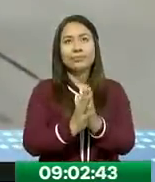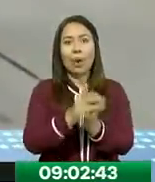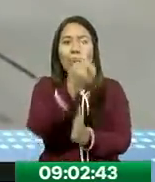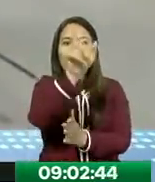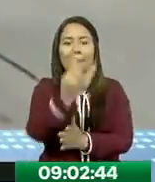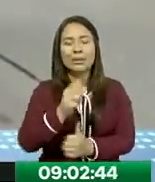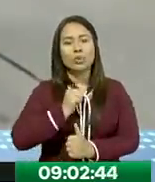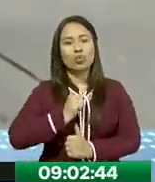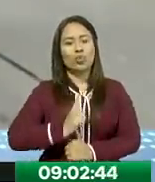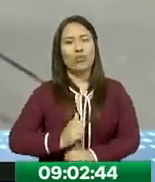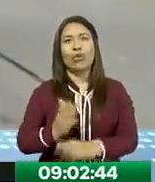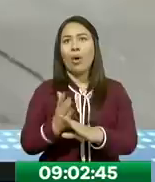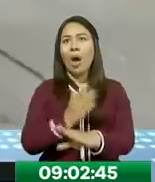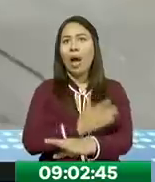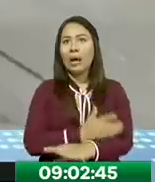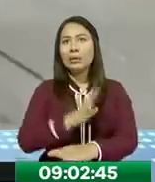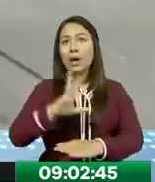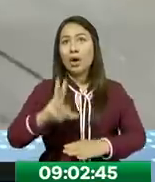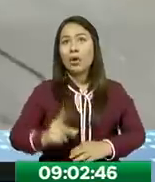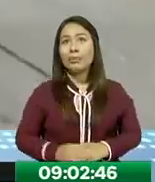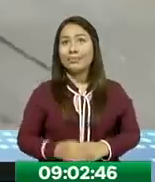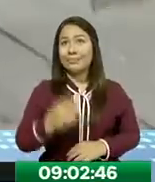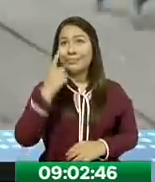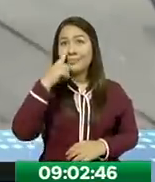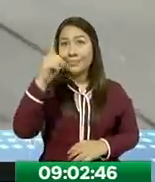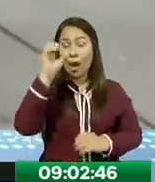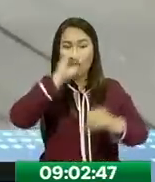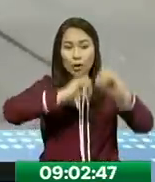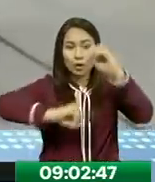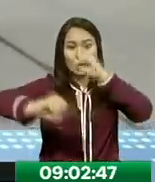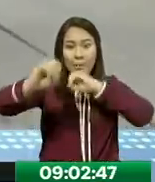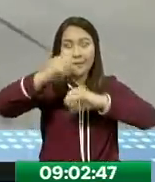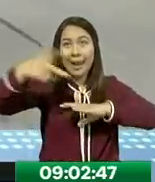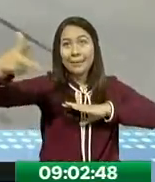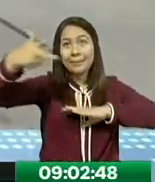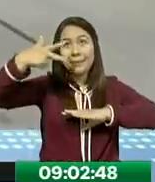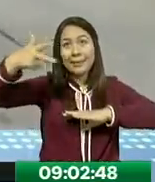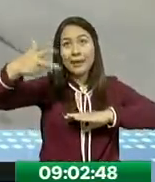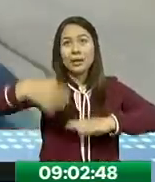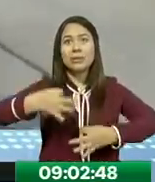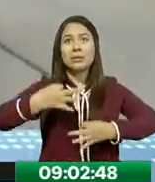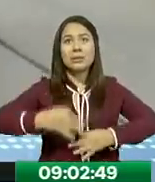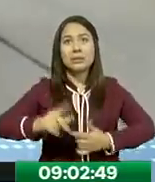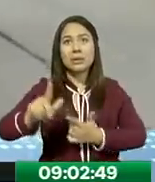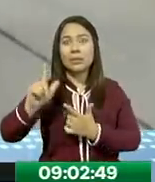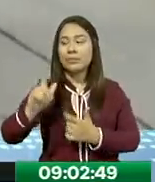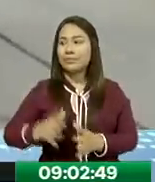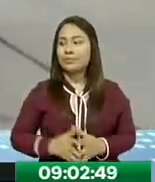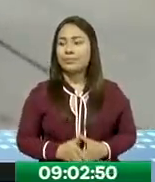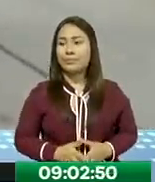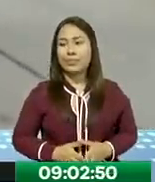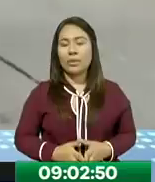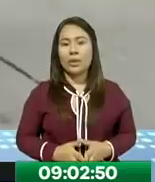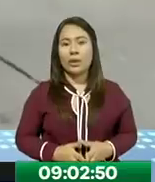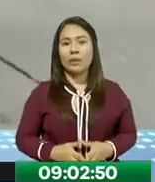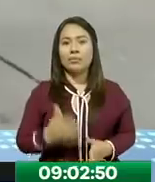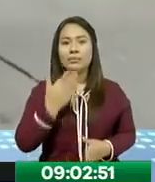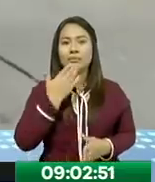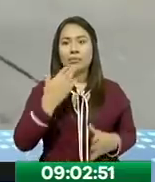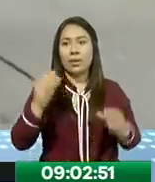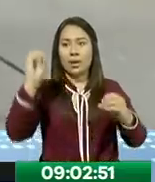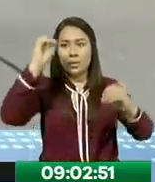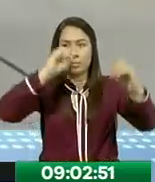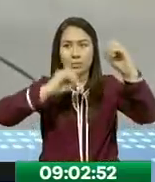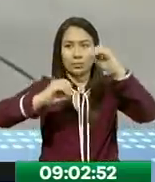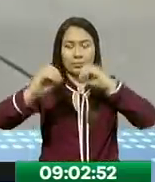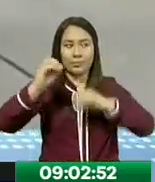de las víctimas que pudimos observar a través de los videos de seguridad y como se observa o como se